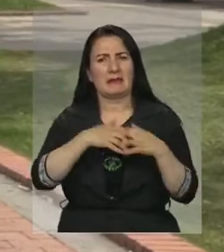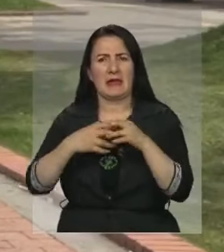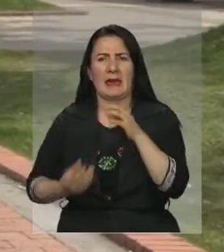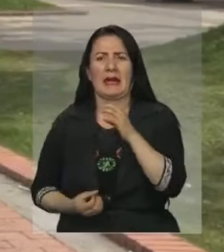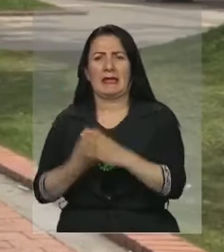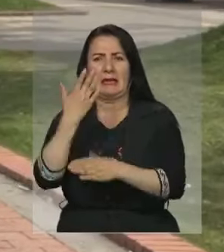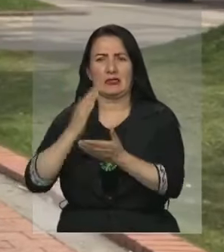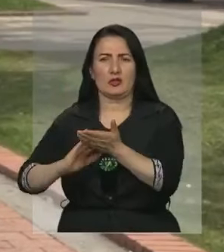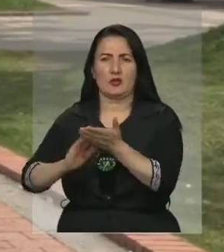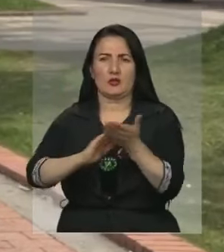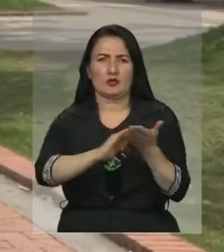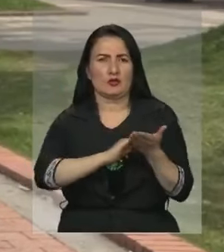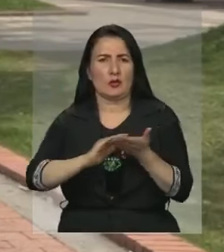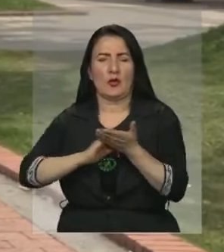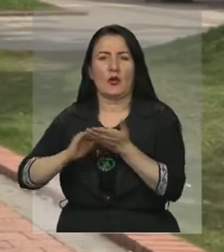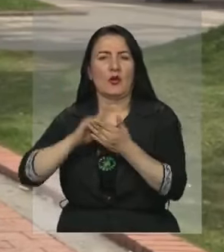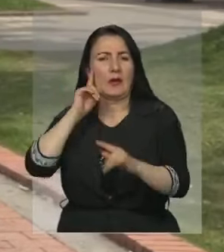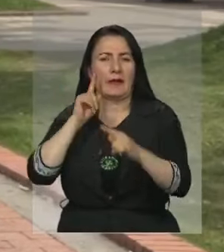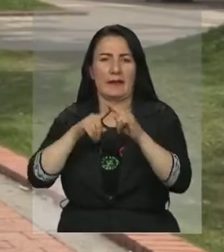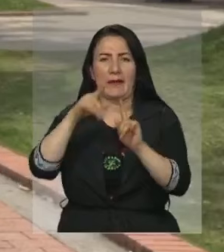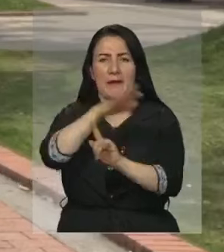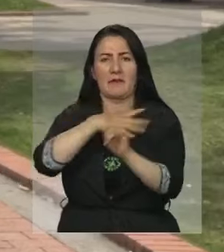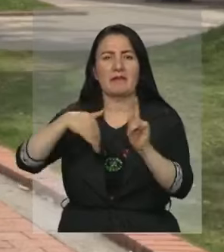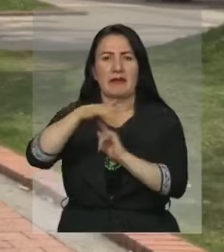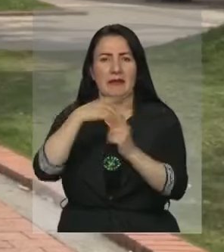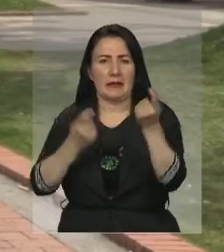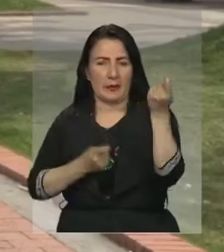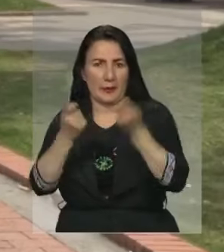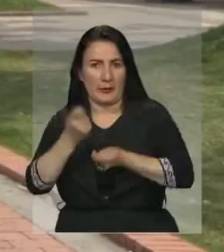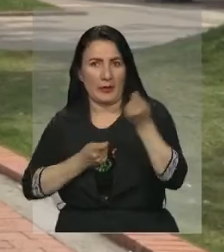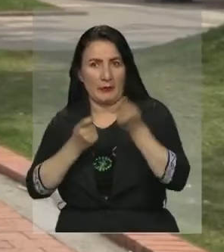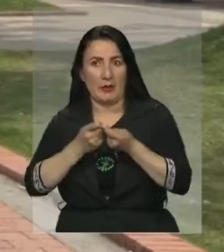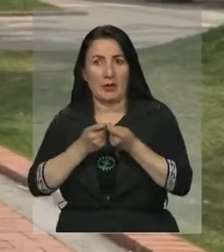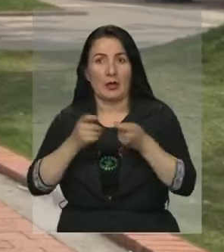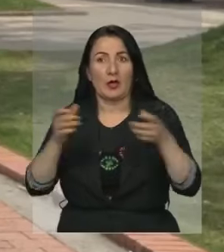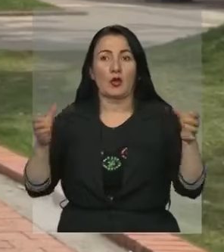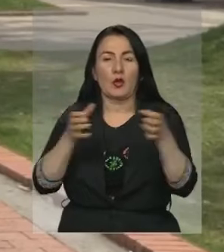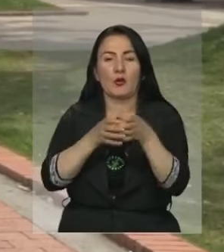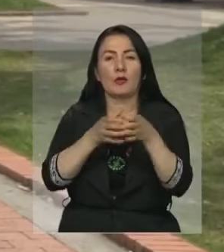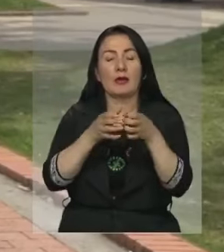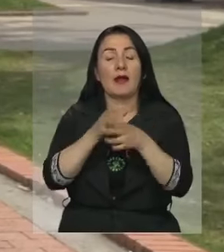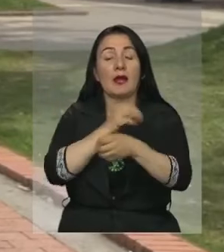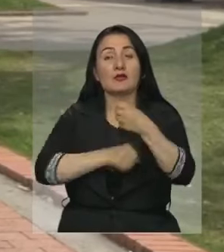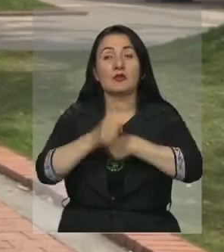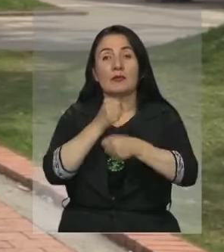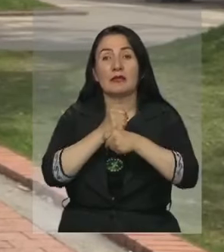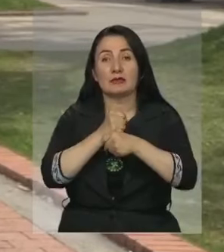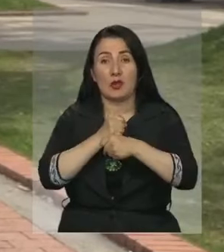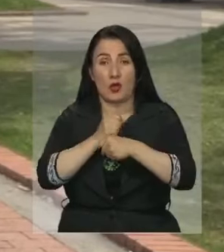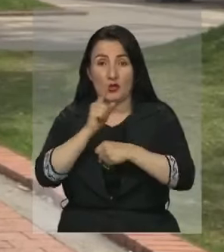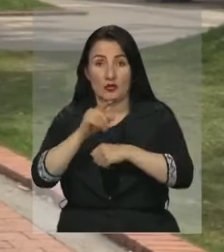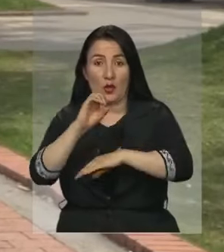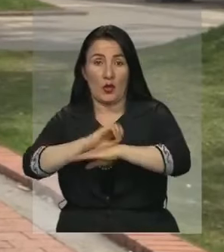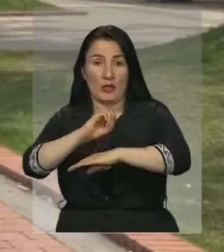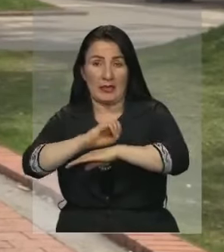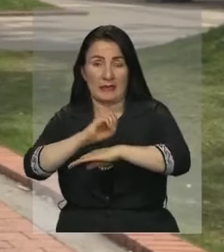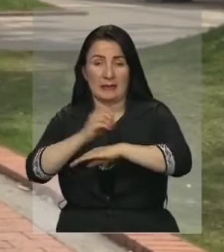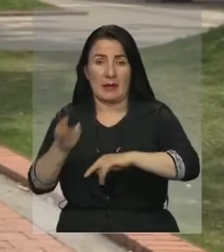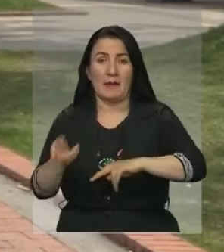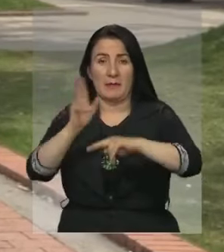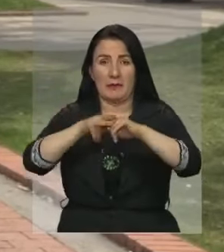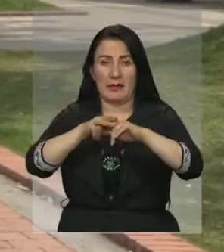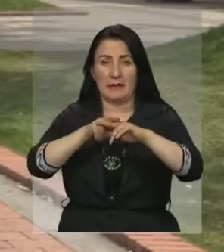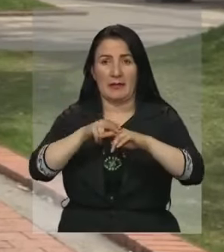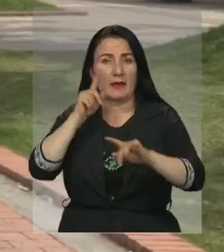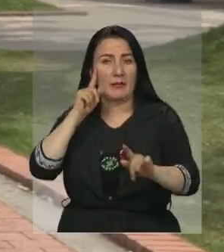soluciones duraderas en términos ambientales y económicos. Según la corporación, el año pasado las organizaciones aumentaron sus inversiones en pro de